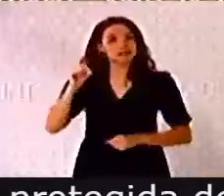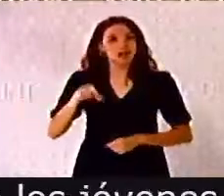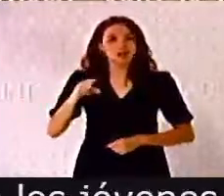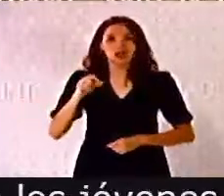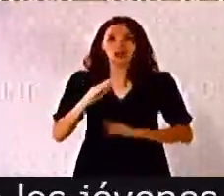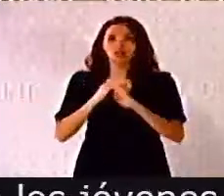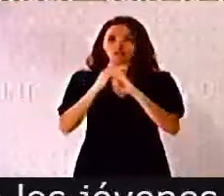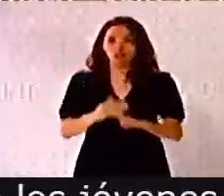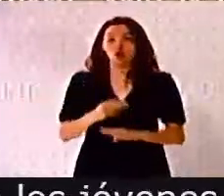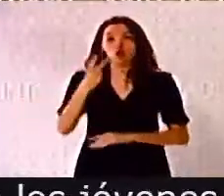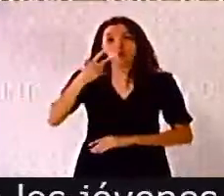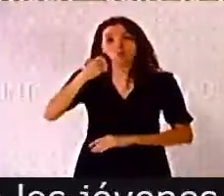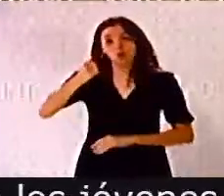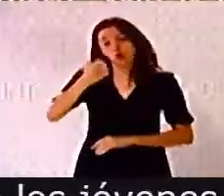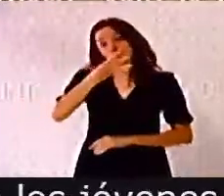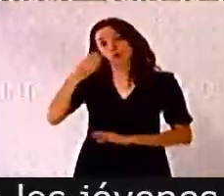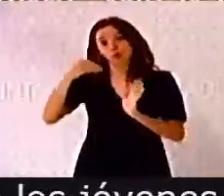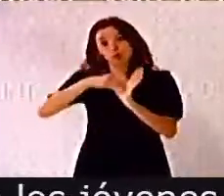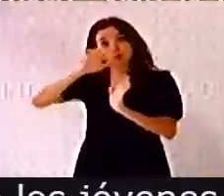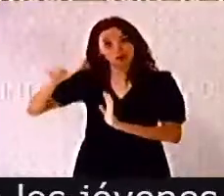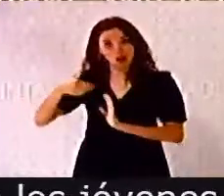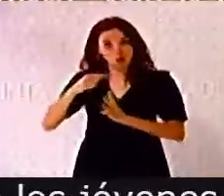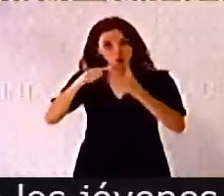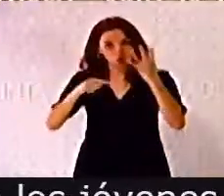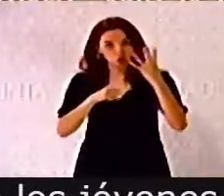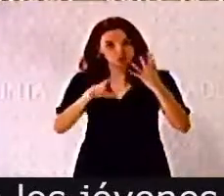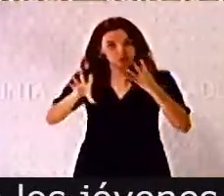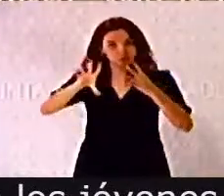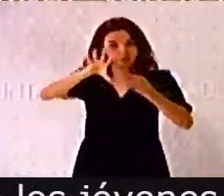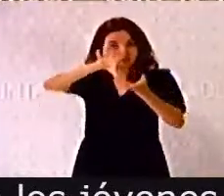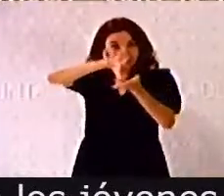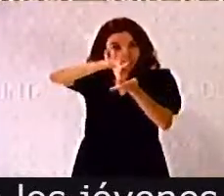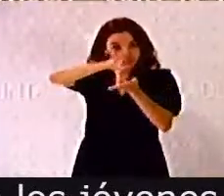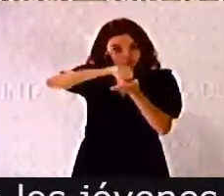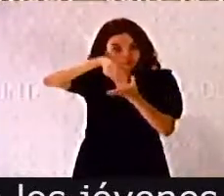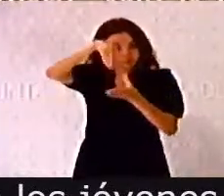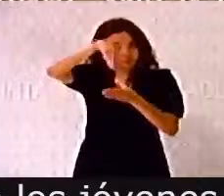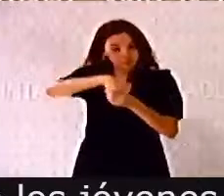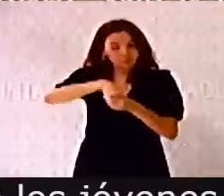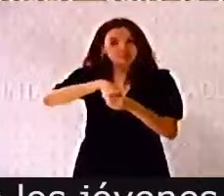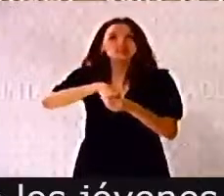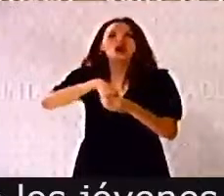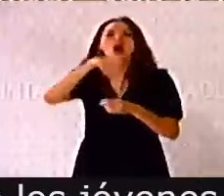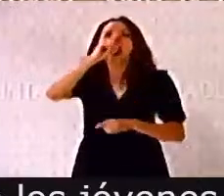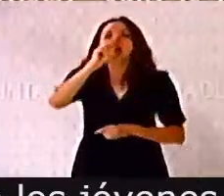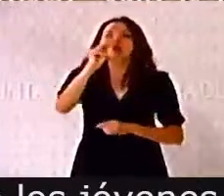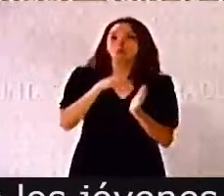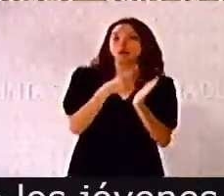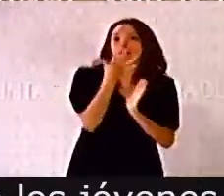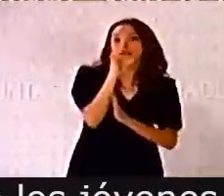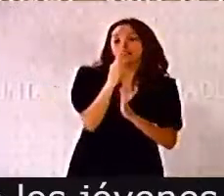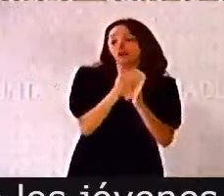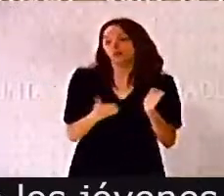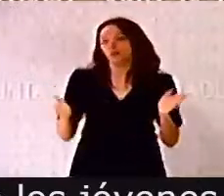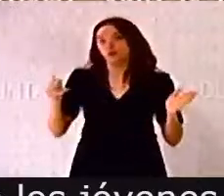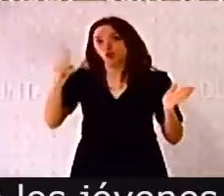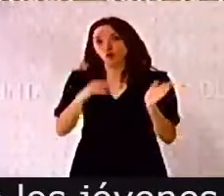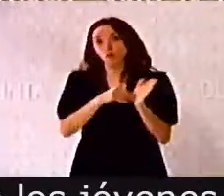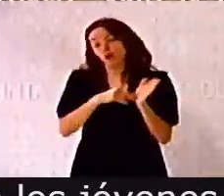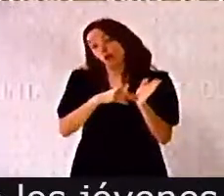permanente, 2.400.000 euros. Todas estas ayudas para los años 2020 y